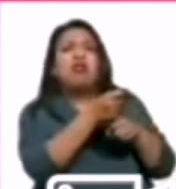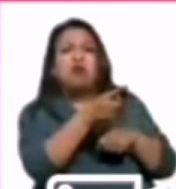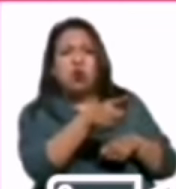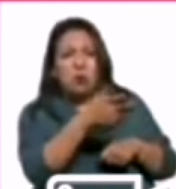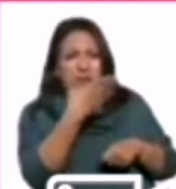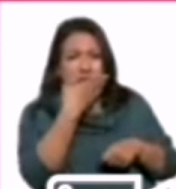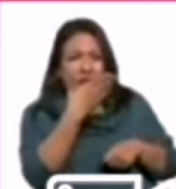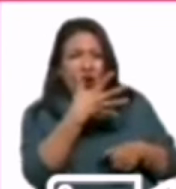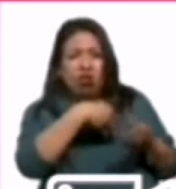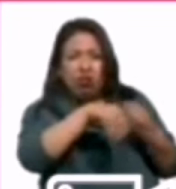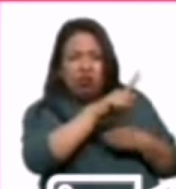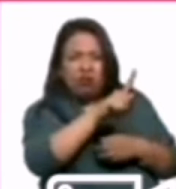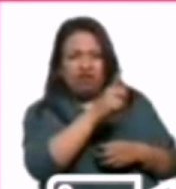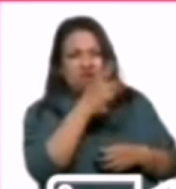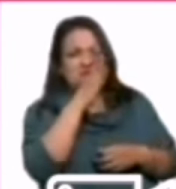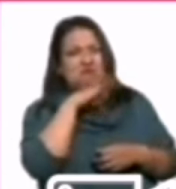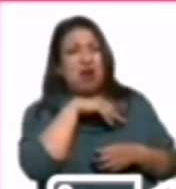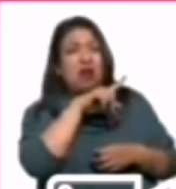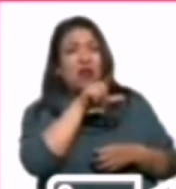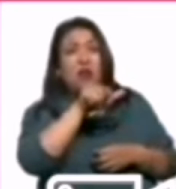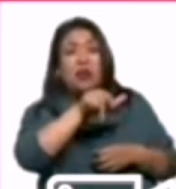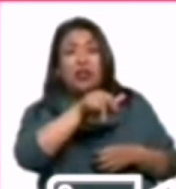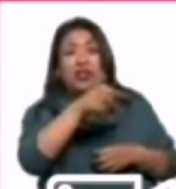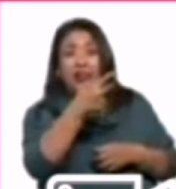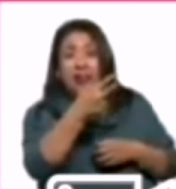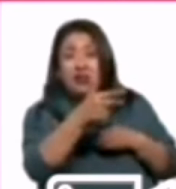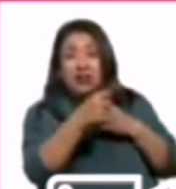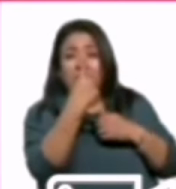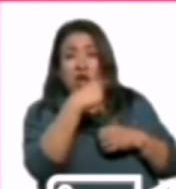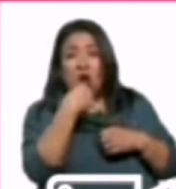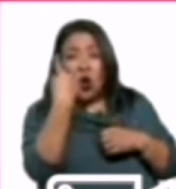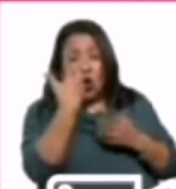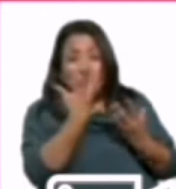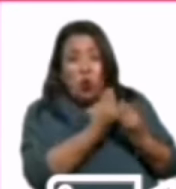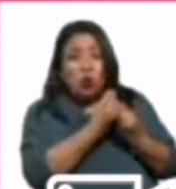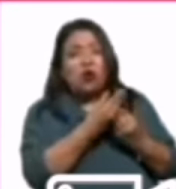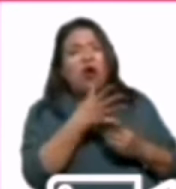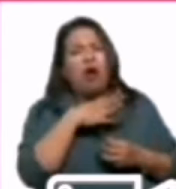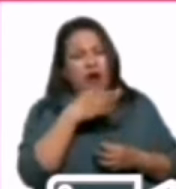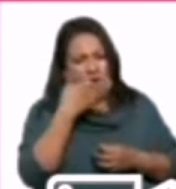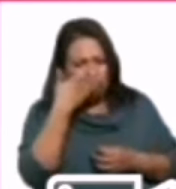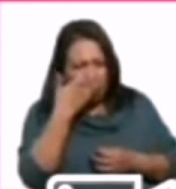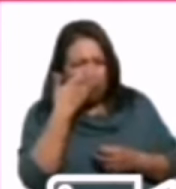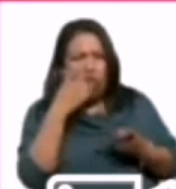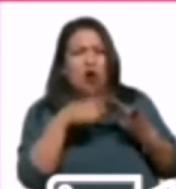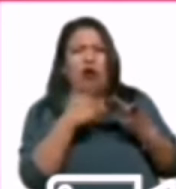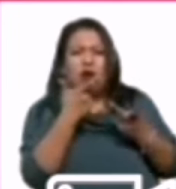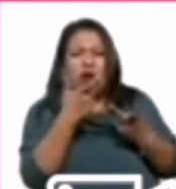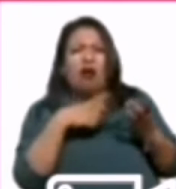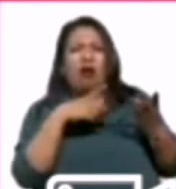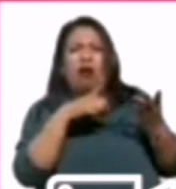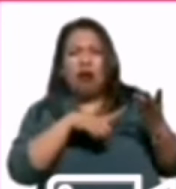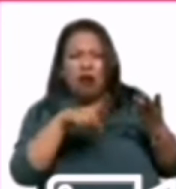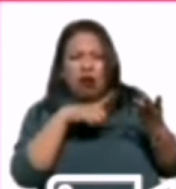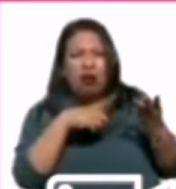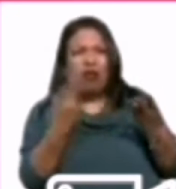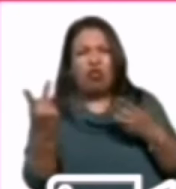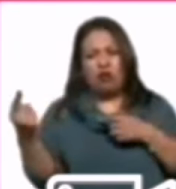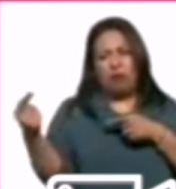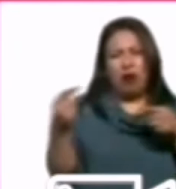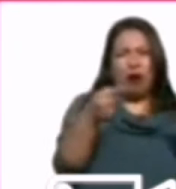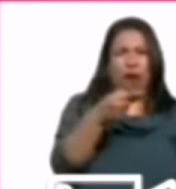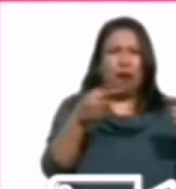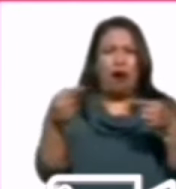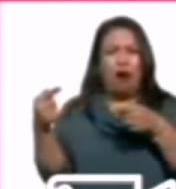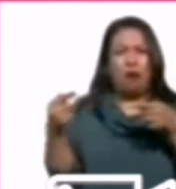un buen proveedor, que después de 13 horas juntos la deja con flores, dinero y orines. Esta lucha de poder y